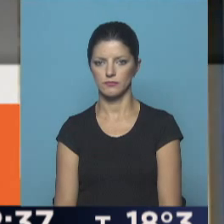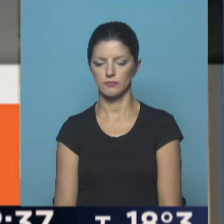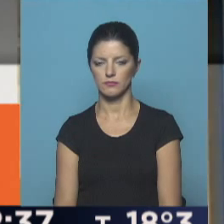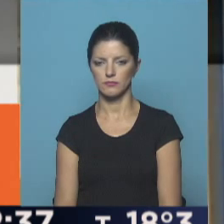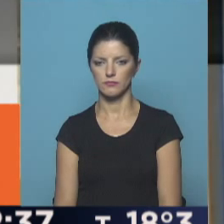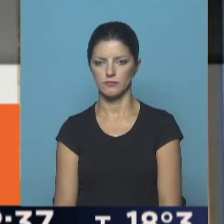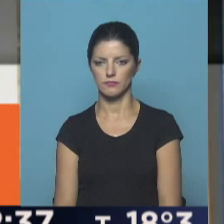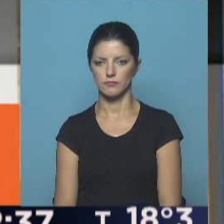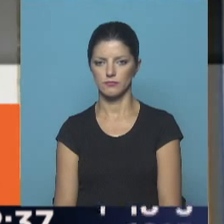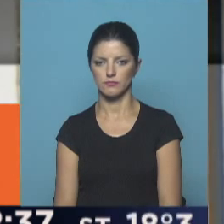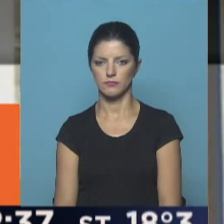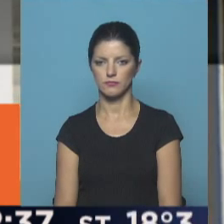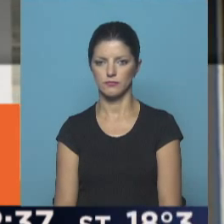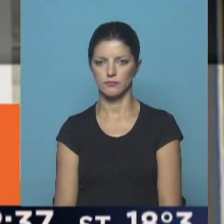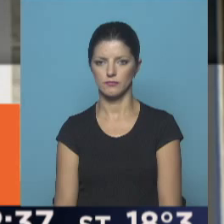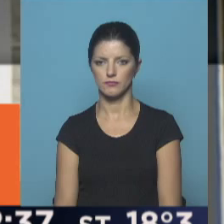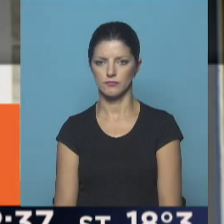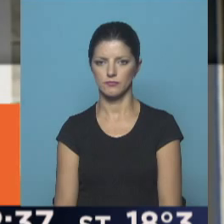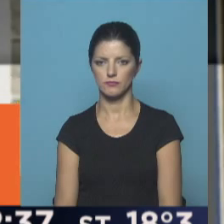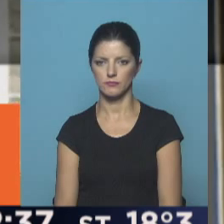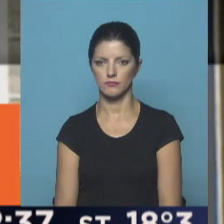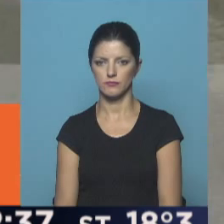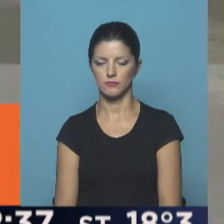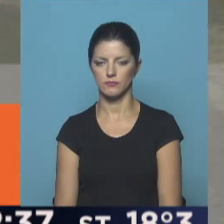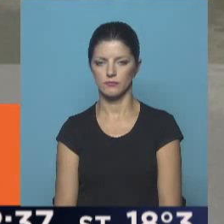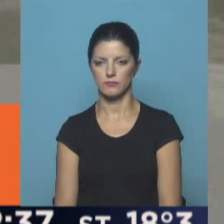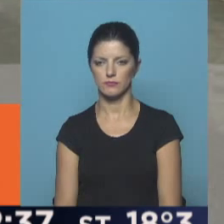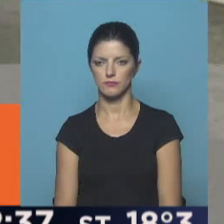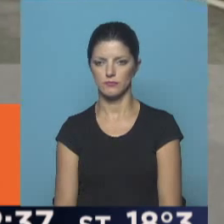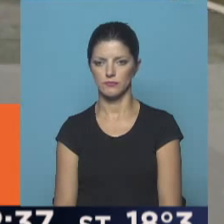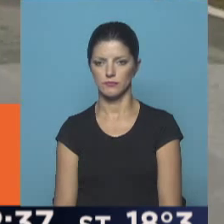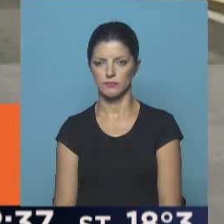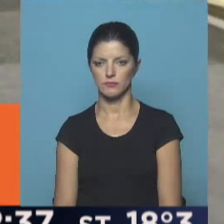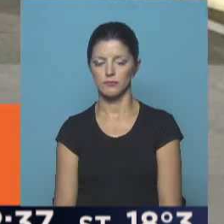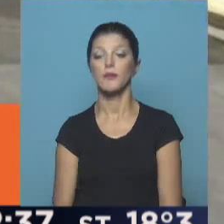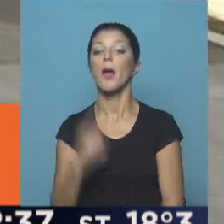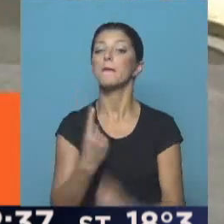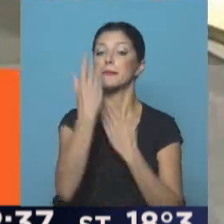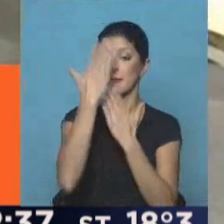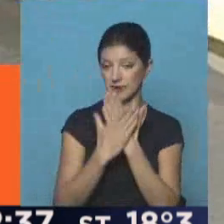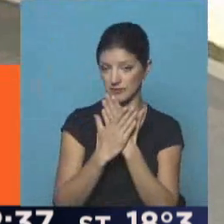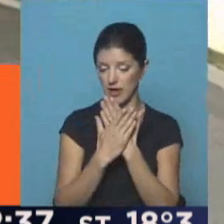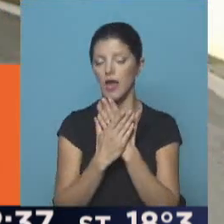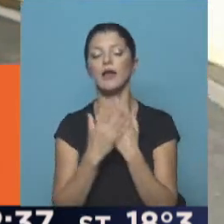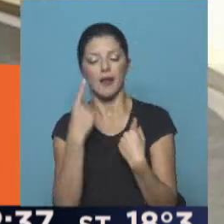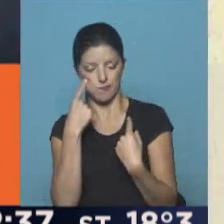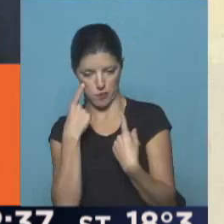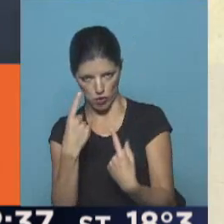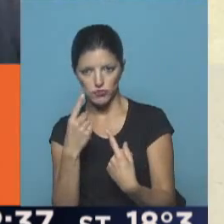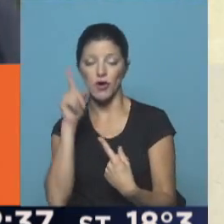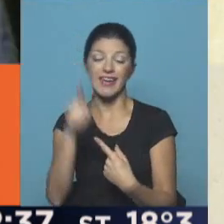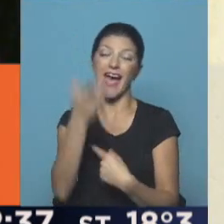taking the United Kingdom out of the European Union. May reconoció elípticamente que sus